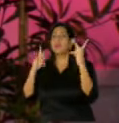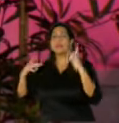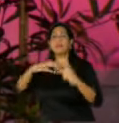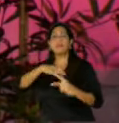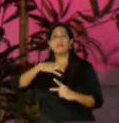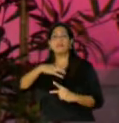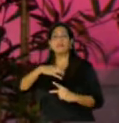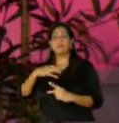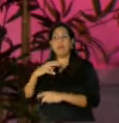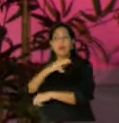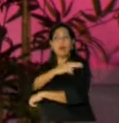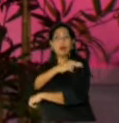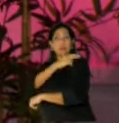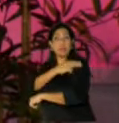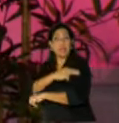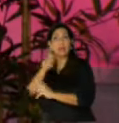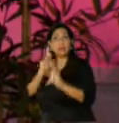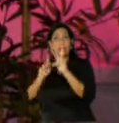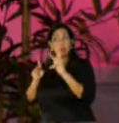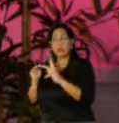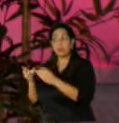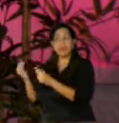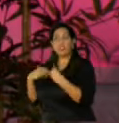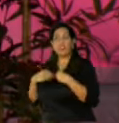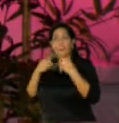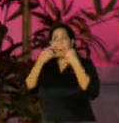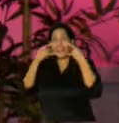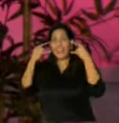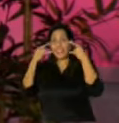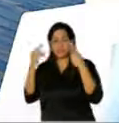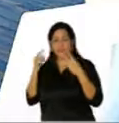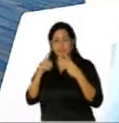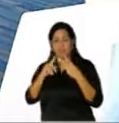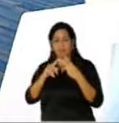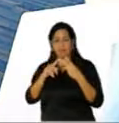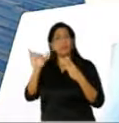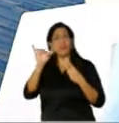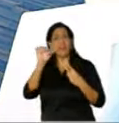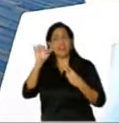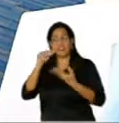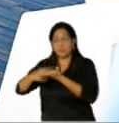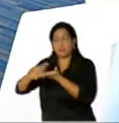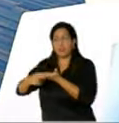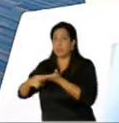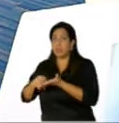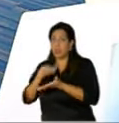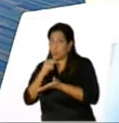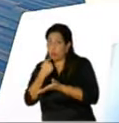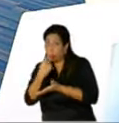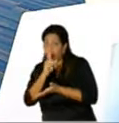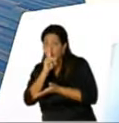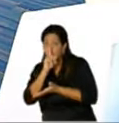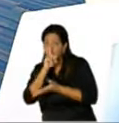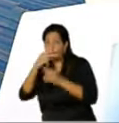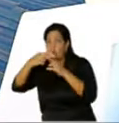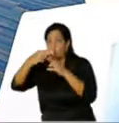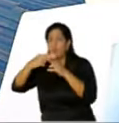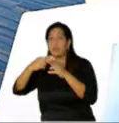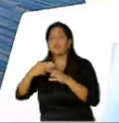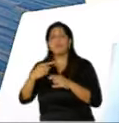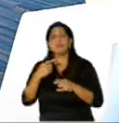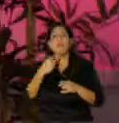de hospitales que nos dicen que no les están dando mascarillas. Incluso ayer conversé con una persona que no quiso identificarse por temor a represalias. Nos